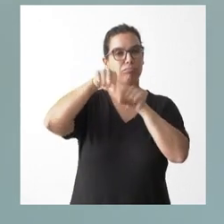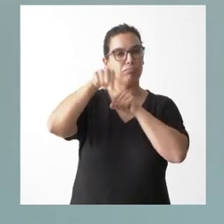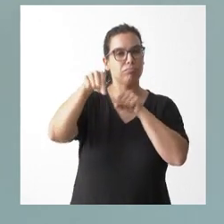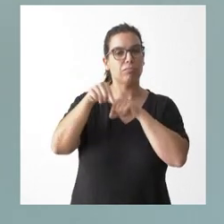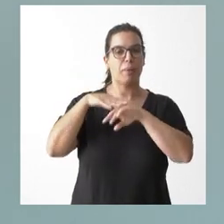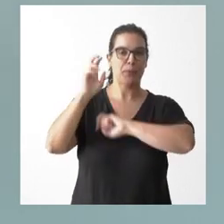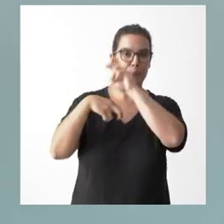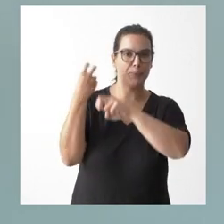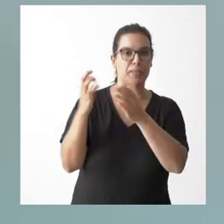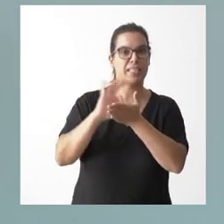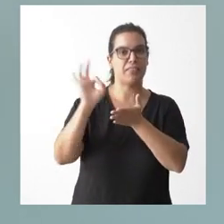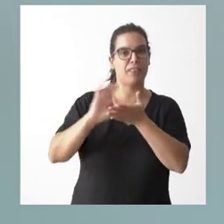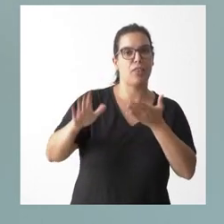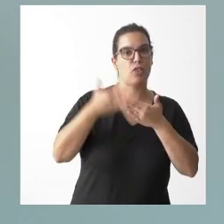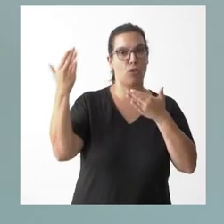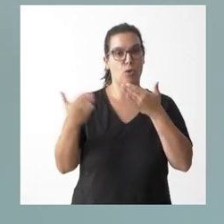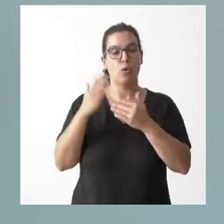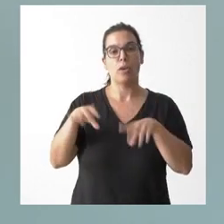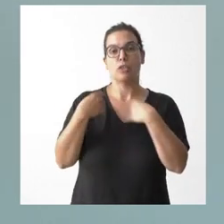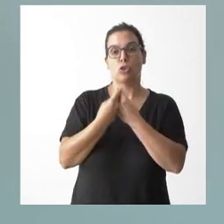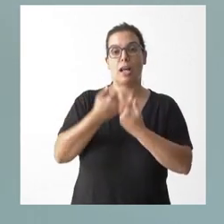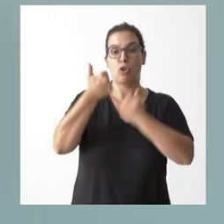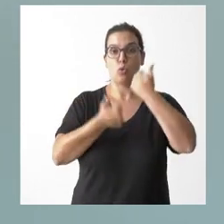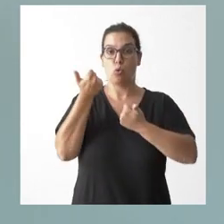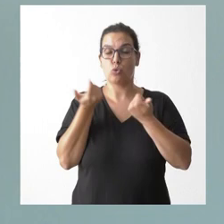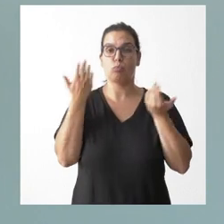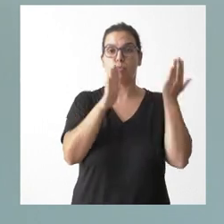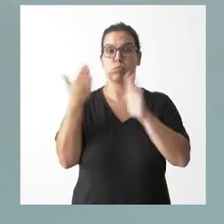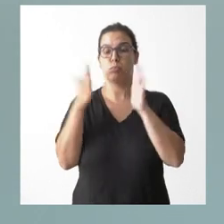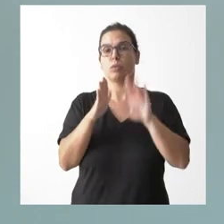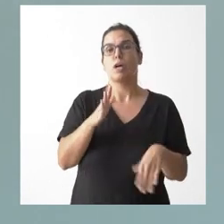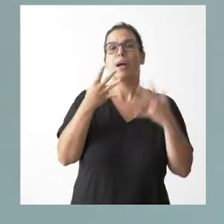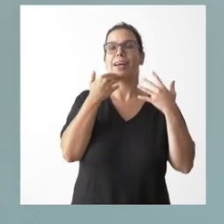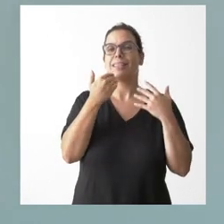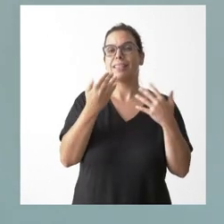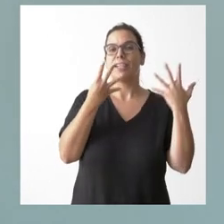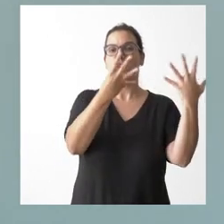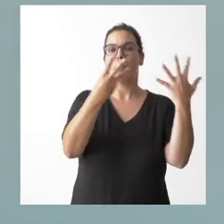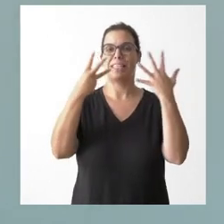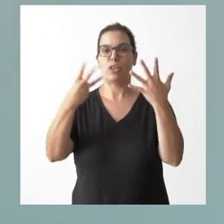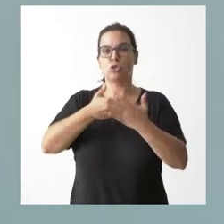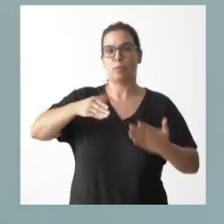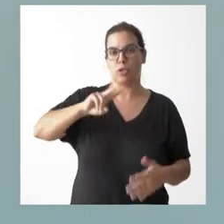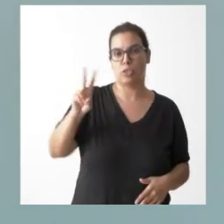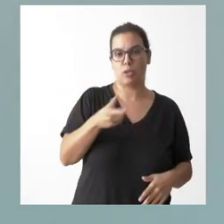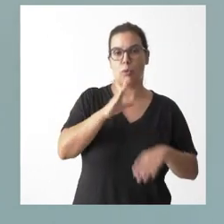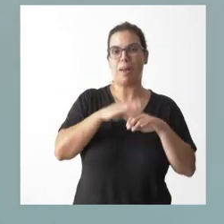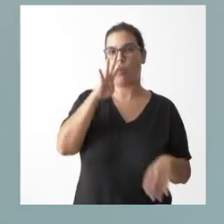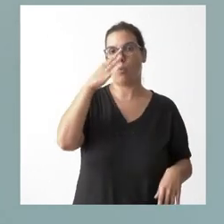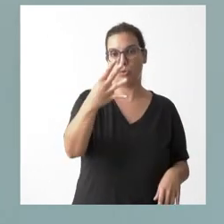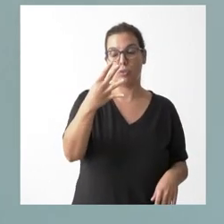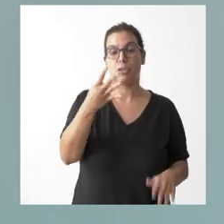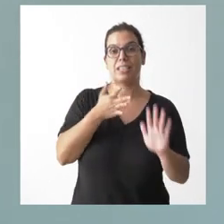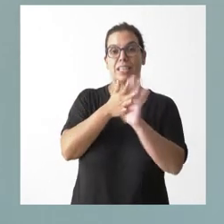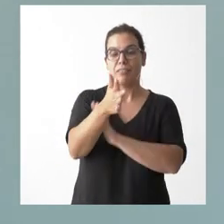modernizar estos servicios por un importe de licitación prácticamente de 98 millones de euros en 4 años. Estamos hablando